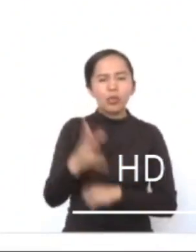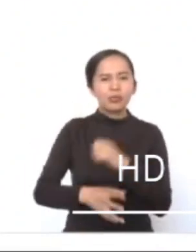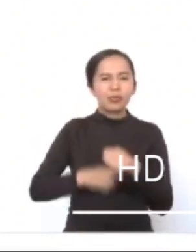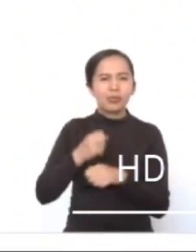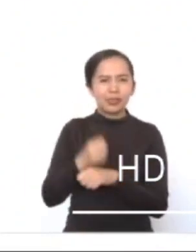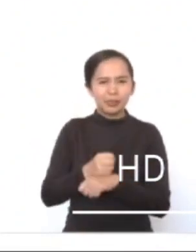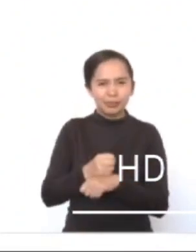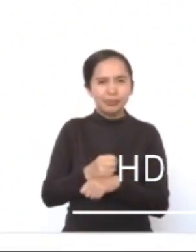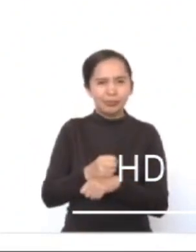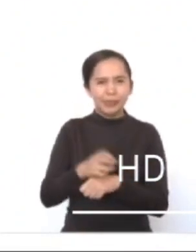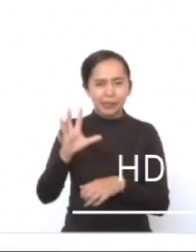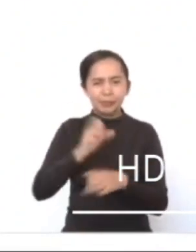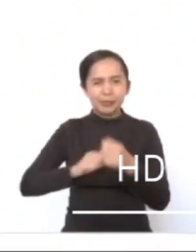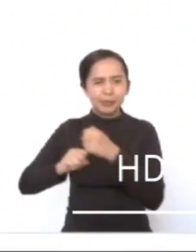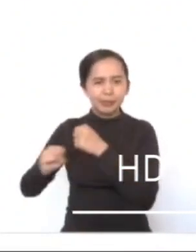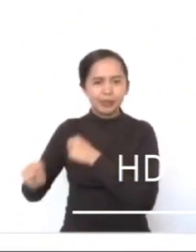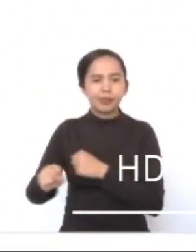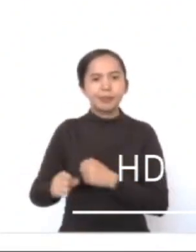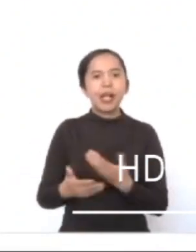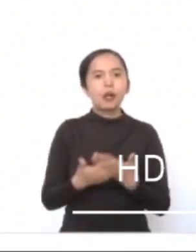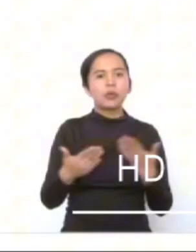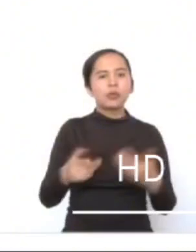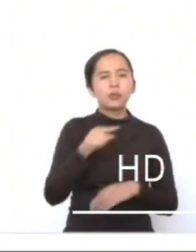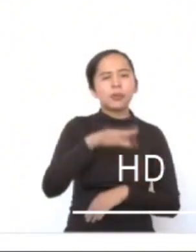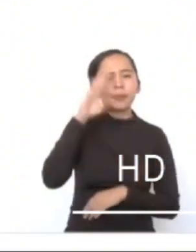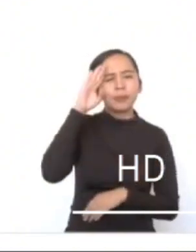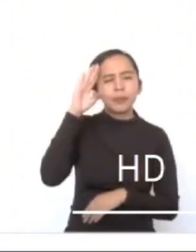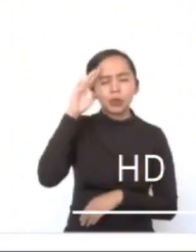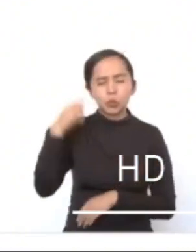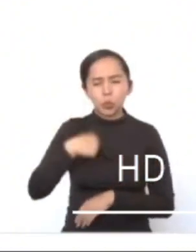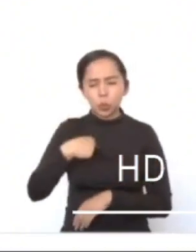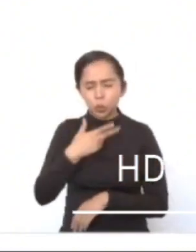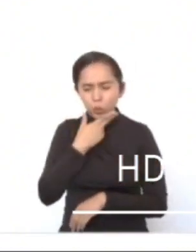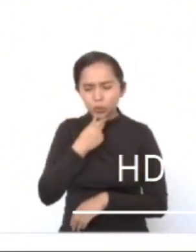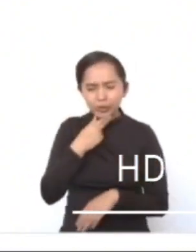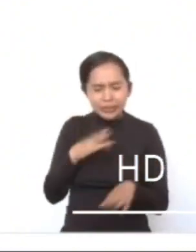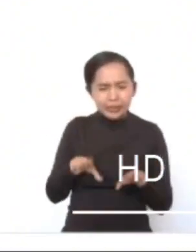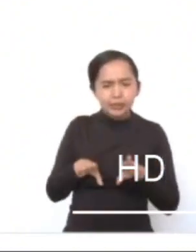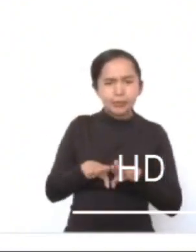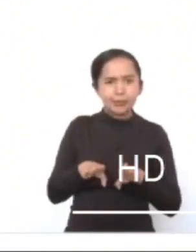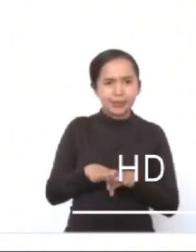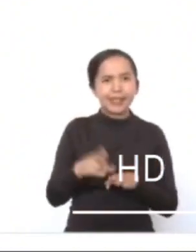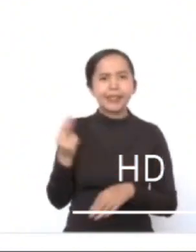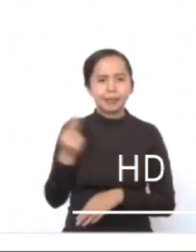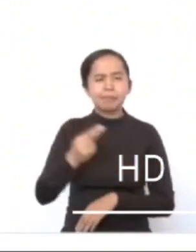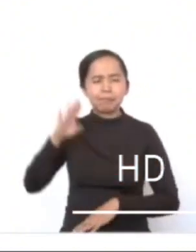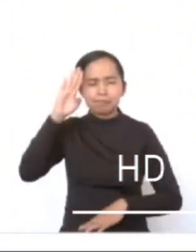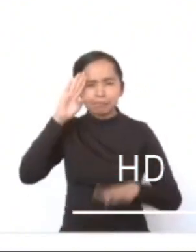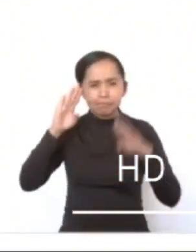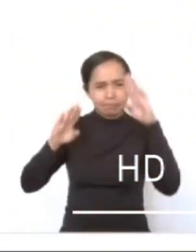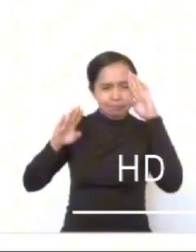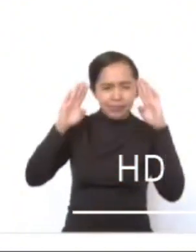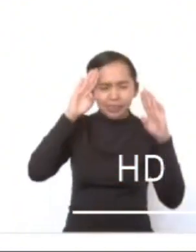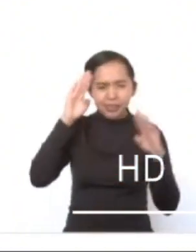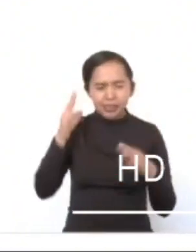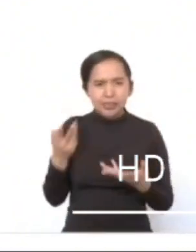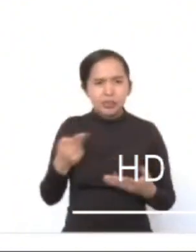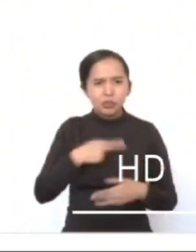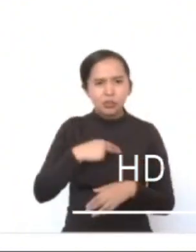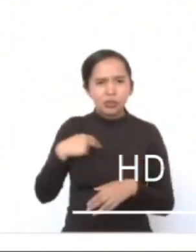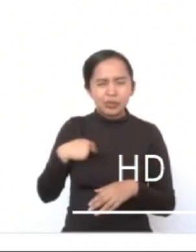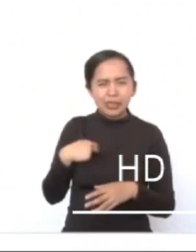prisión. Así que, ¿qué tipo de hombres eres? Es un llamado a reflexionar, replantearnos cómo deconstruimos